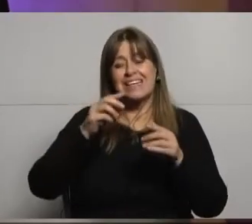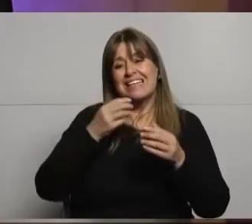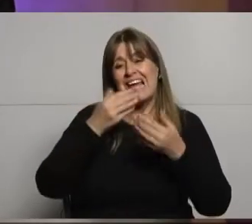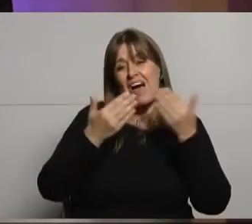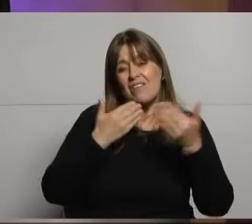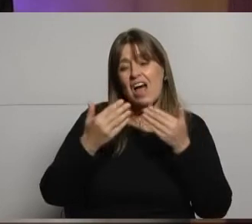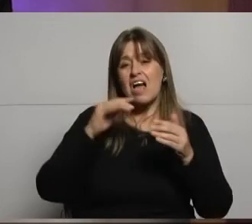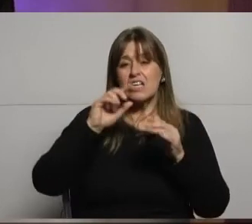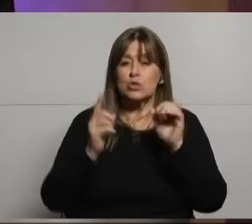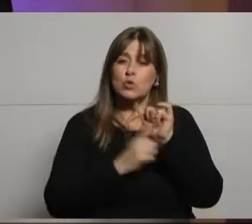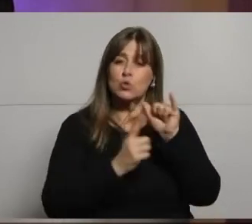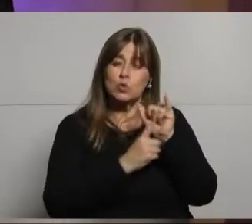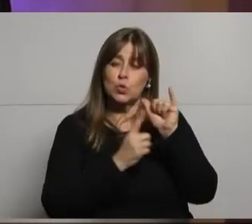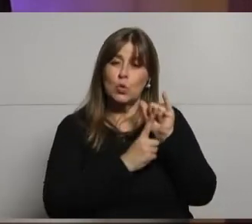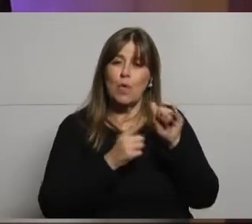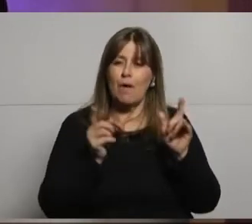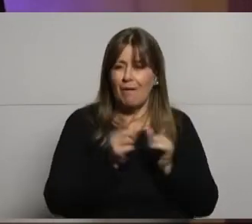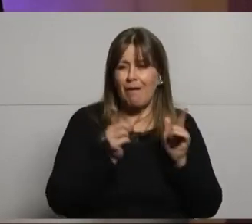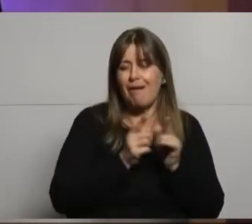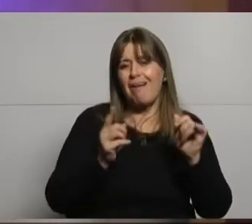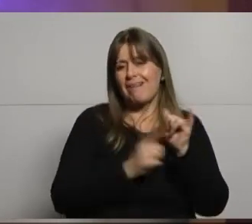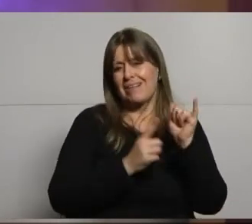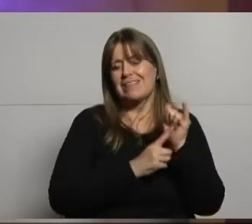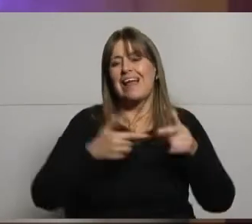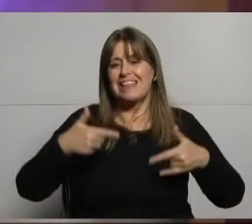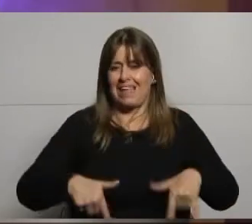van a quedar en YouTube, en breve van a estar en el canal de YouTube de la